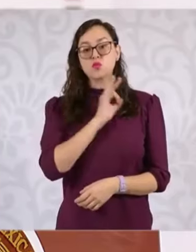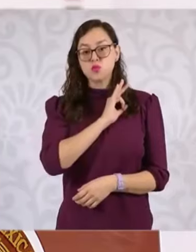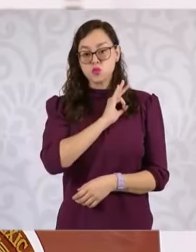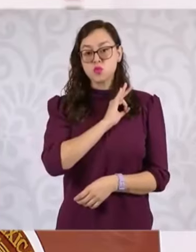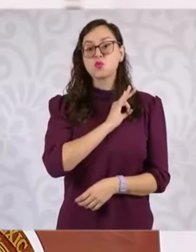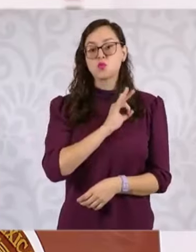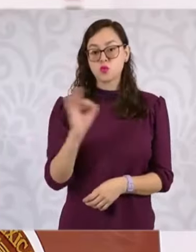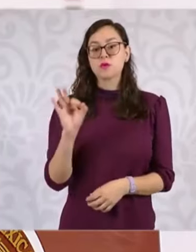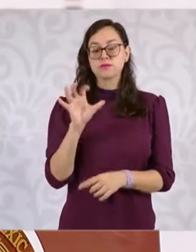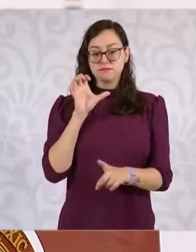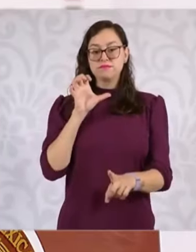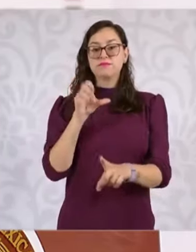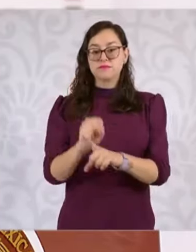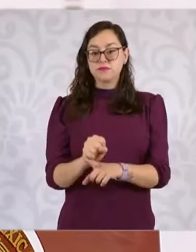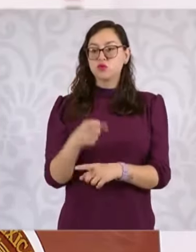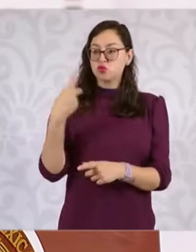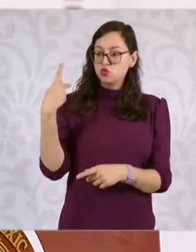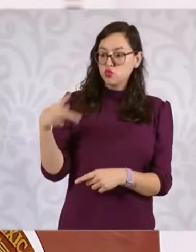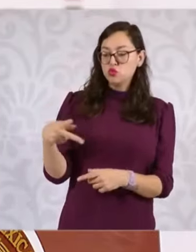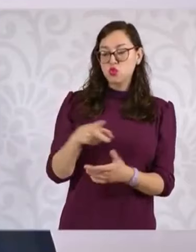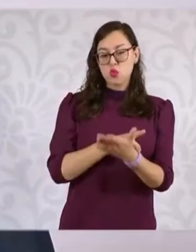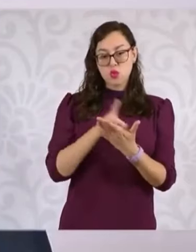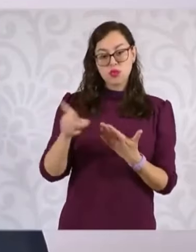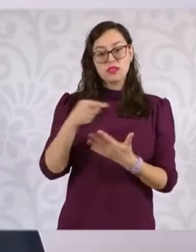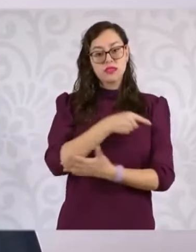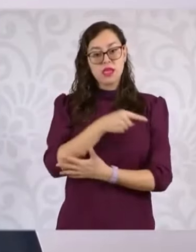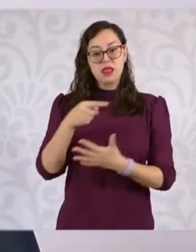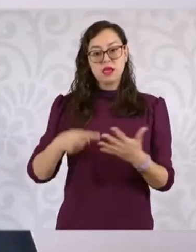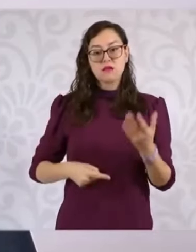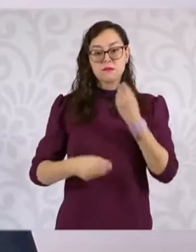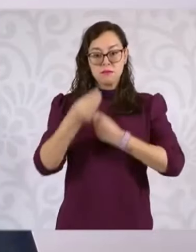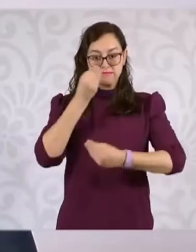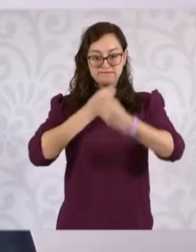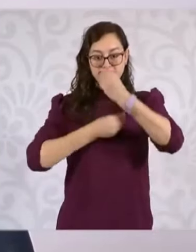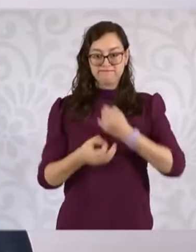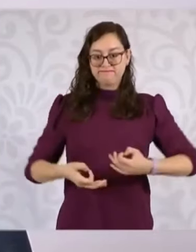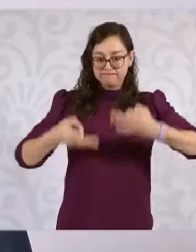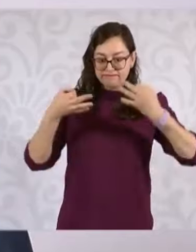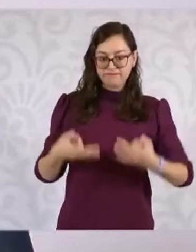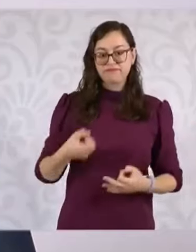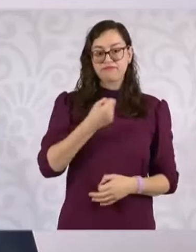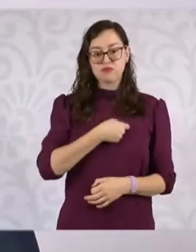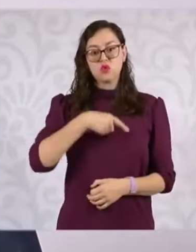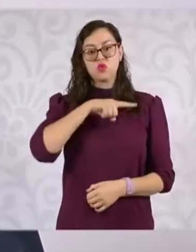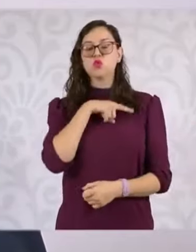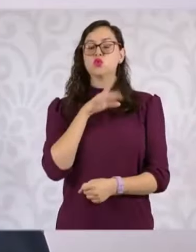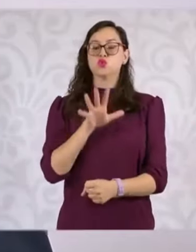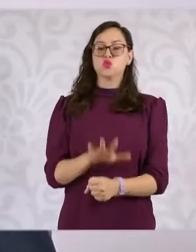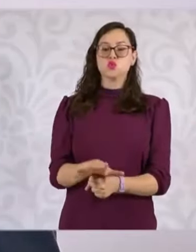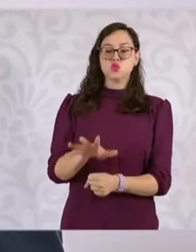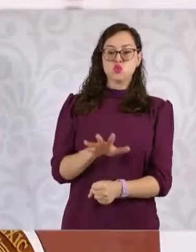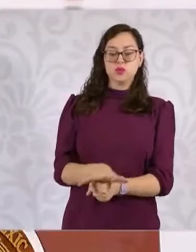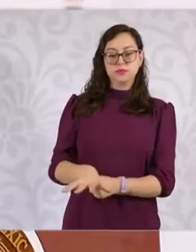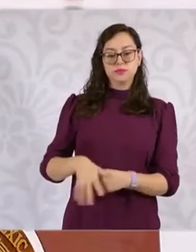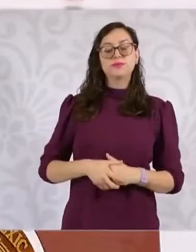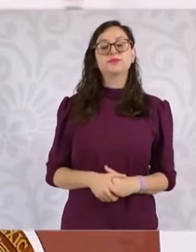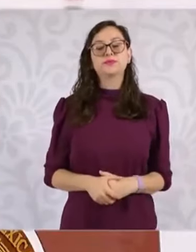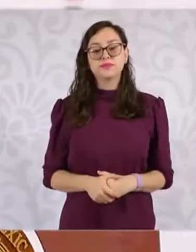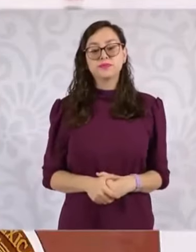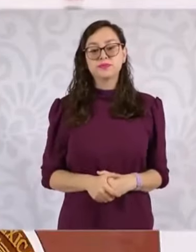contribuir al ejercicio pleno del derecho a una alimentación nutritiva suficiente y de calidad.